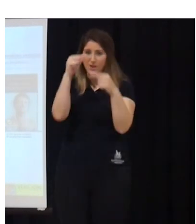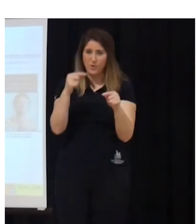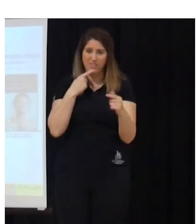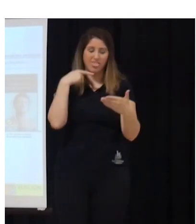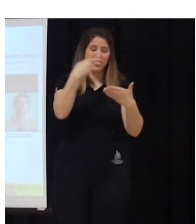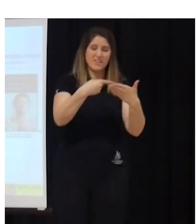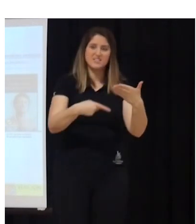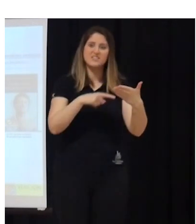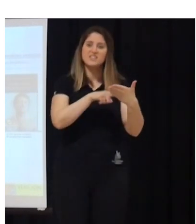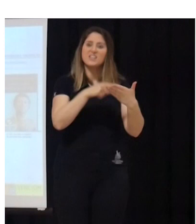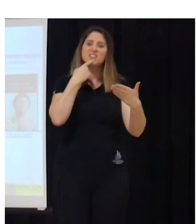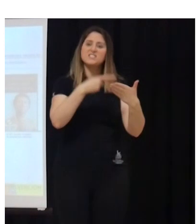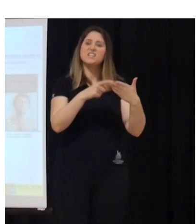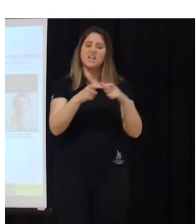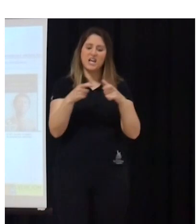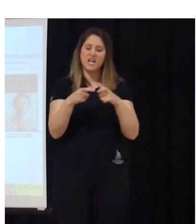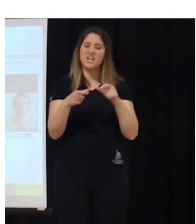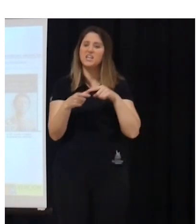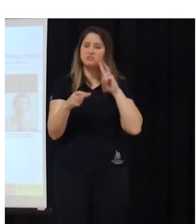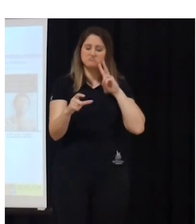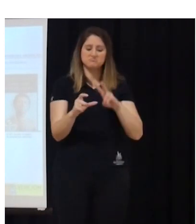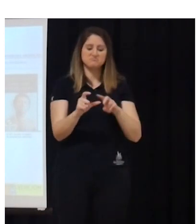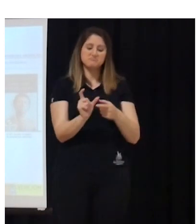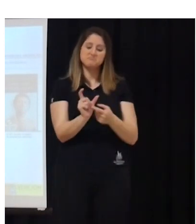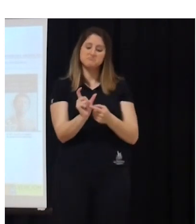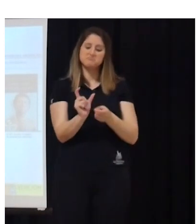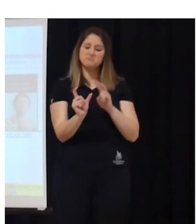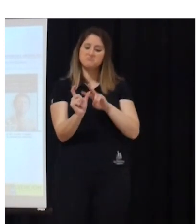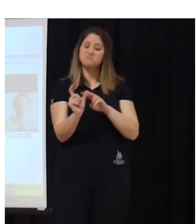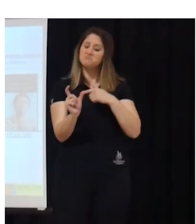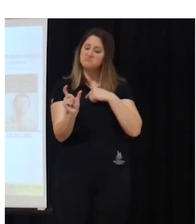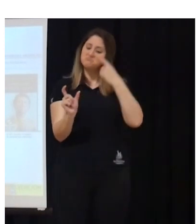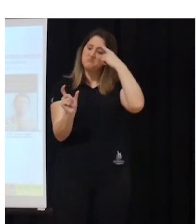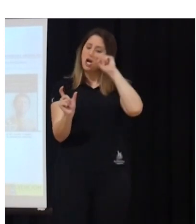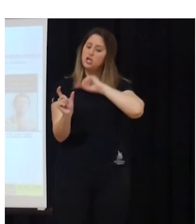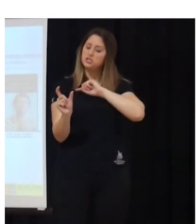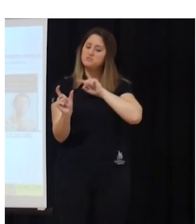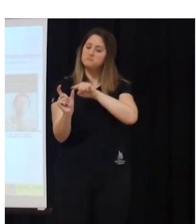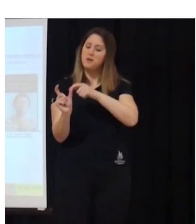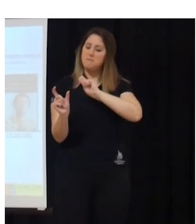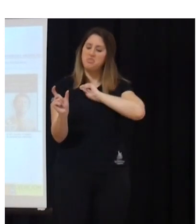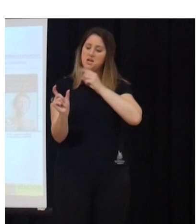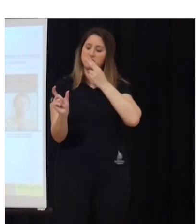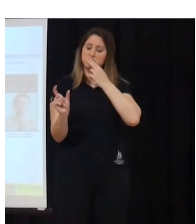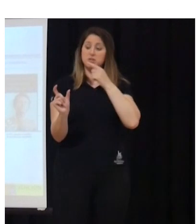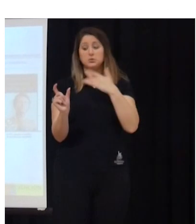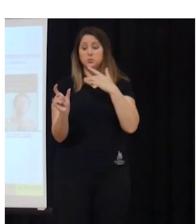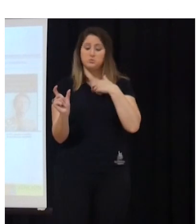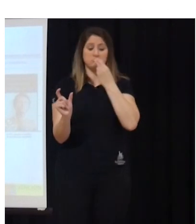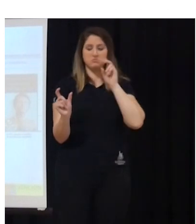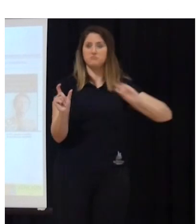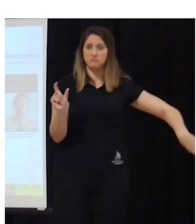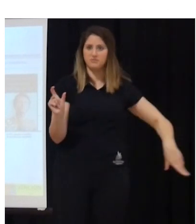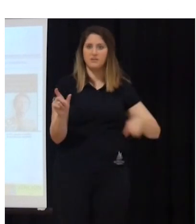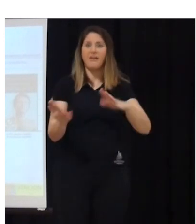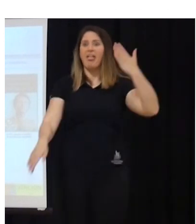ese mensaje a través de la cajetilla de tabaco le permitió tomar conciencia del problema que era fumar, cosa que antes